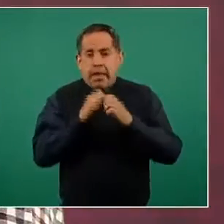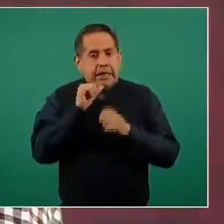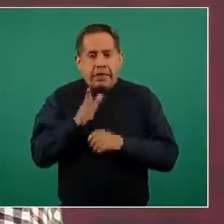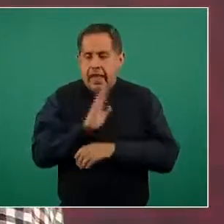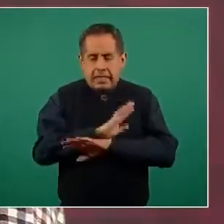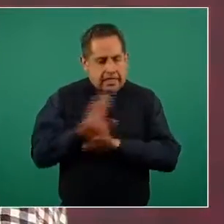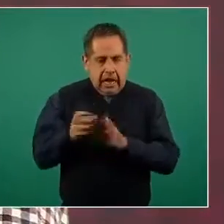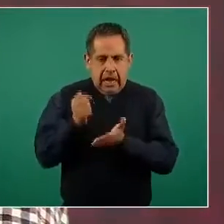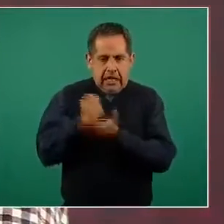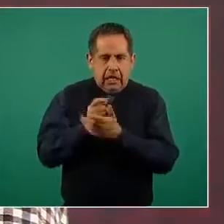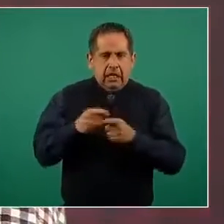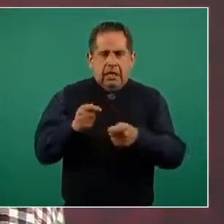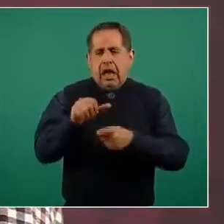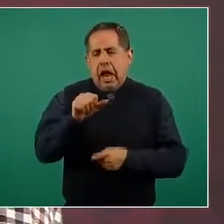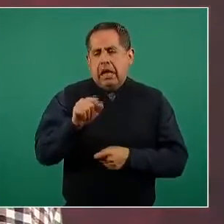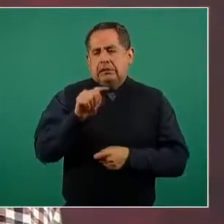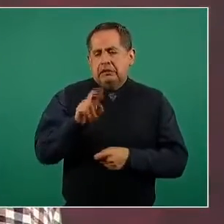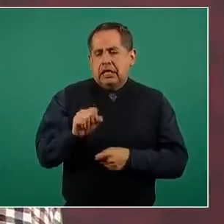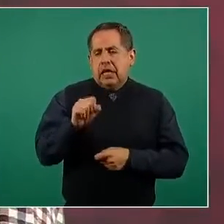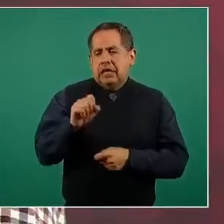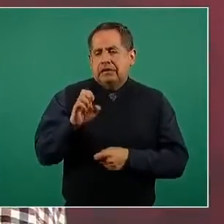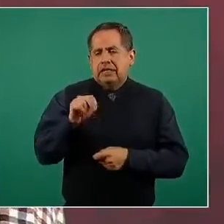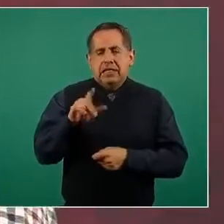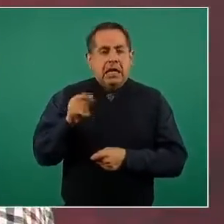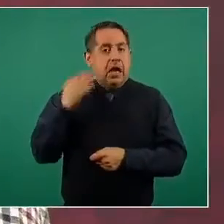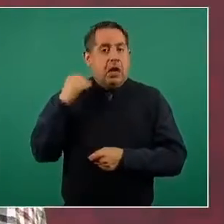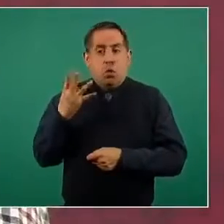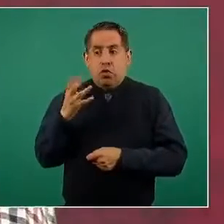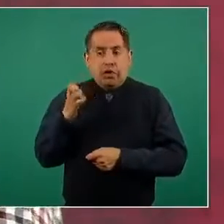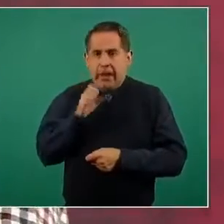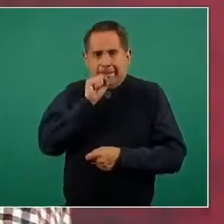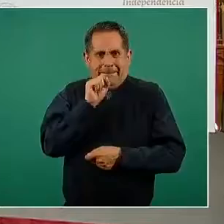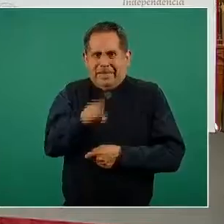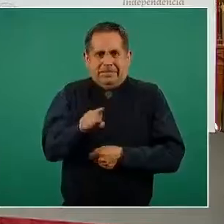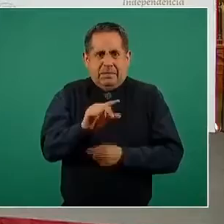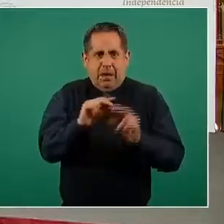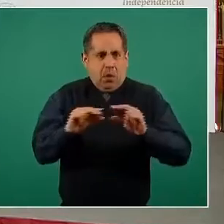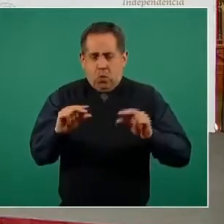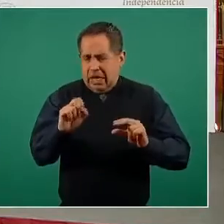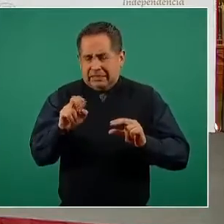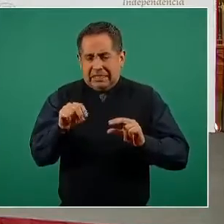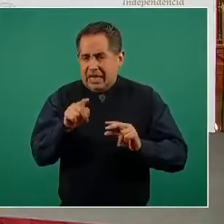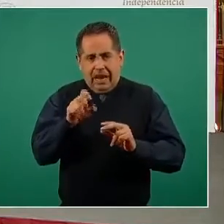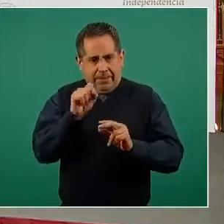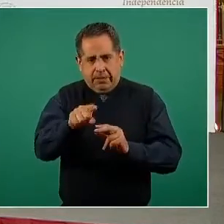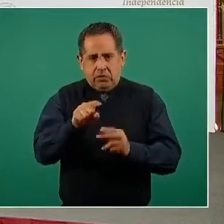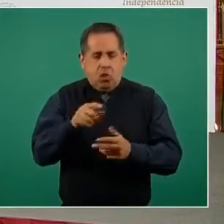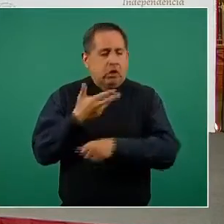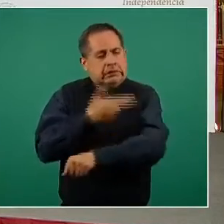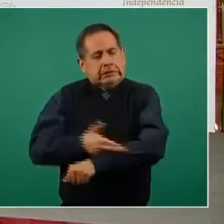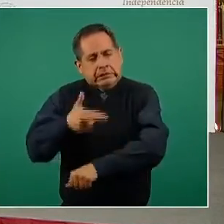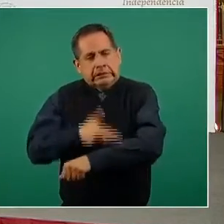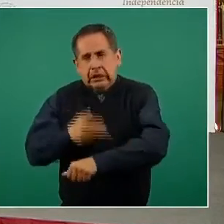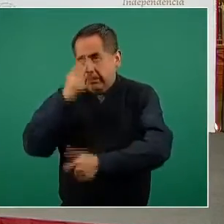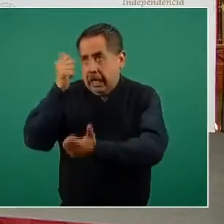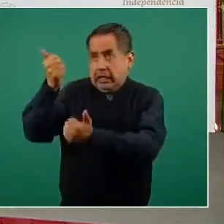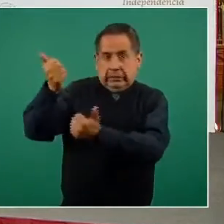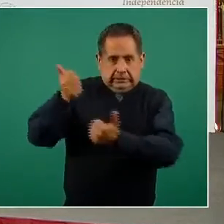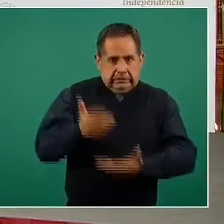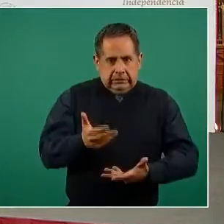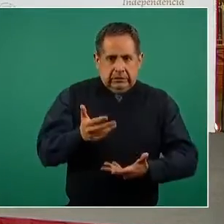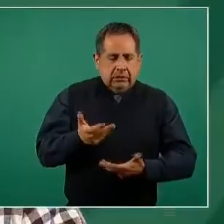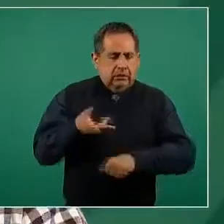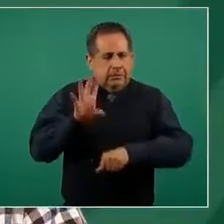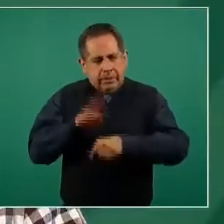se confirió a AstraZeneca el pasado 4 de enero, de modo que es la misma, y solo se dará el trámite obviamente con